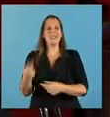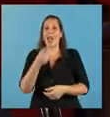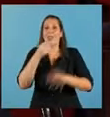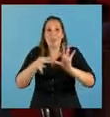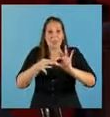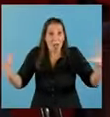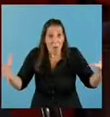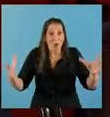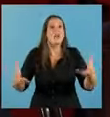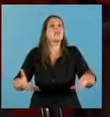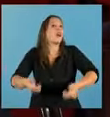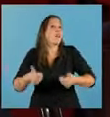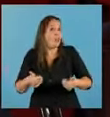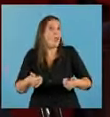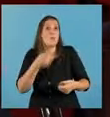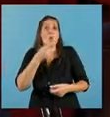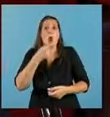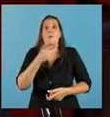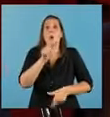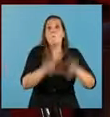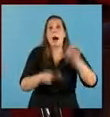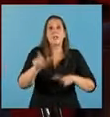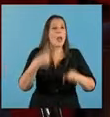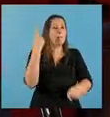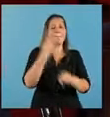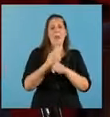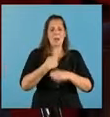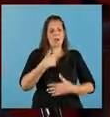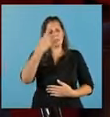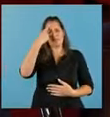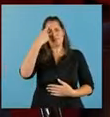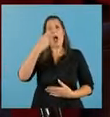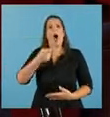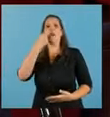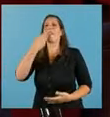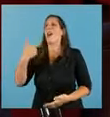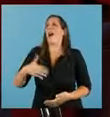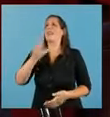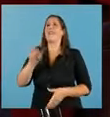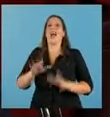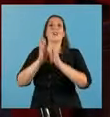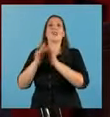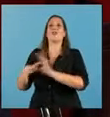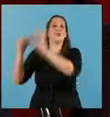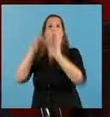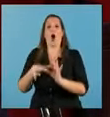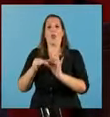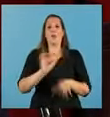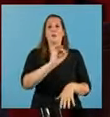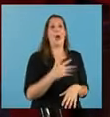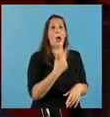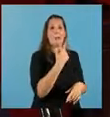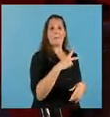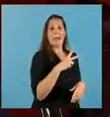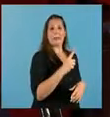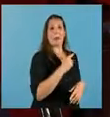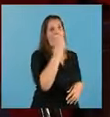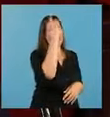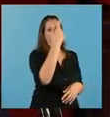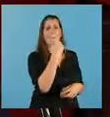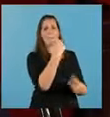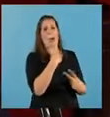todos estemos dispuestos a anteponer los intereses de la República a ideas particulares que resultarían estériles si no